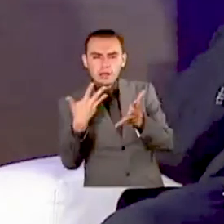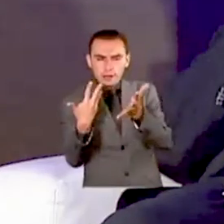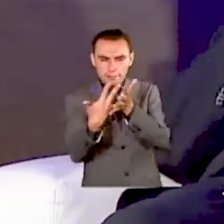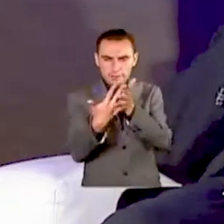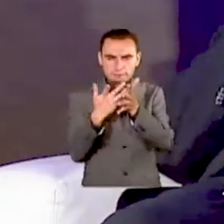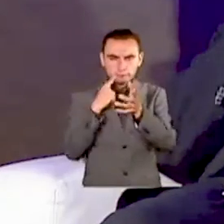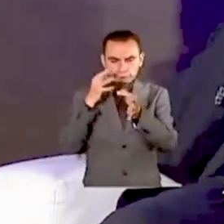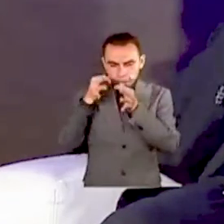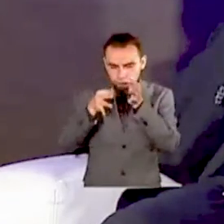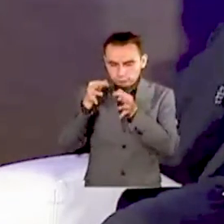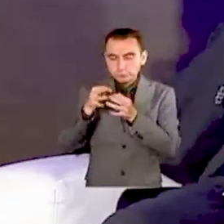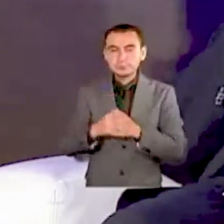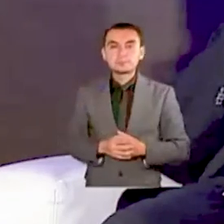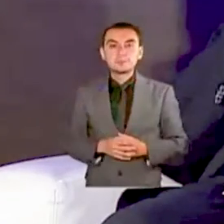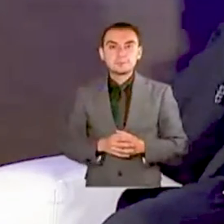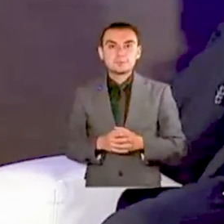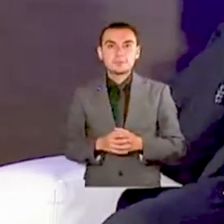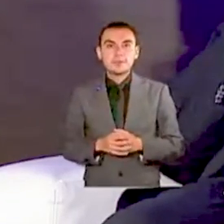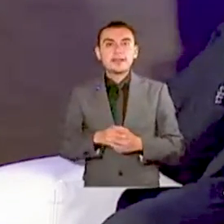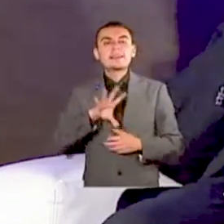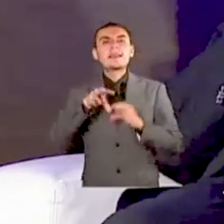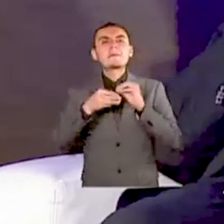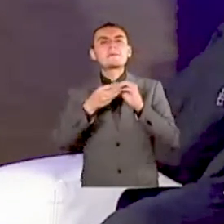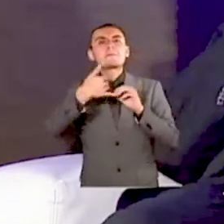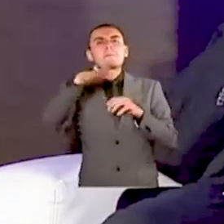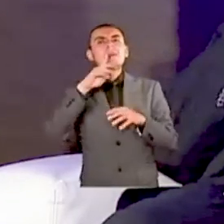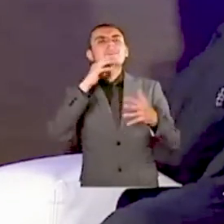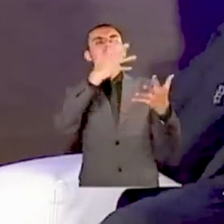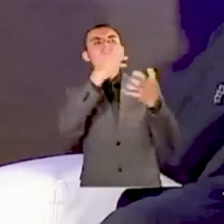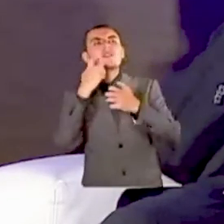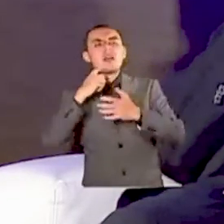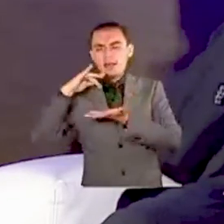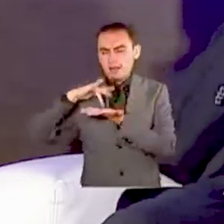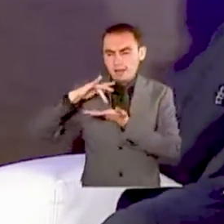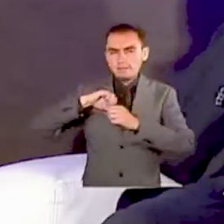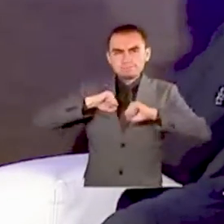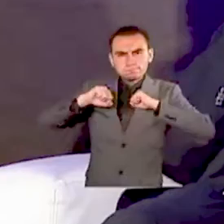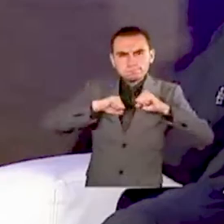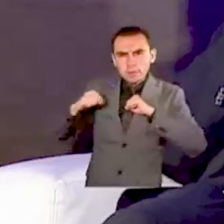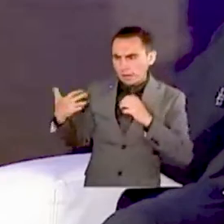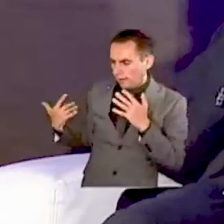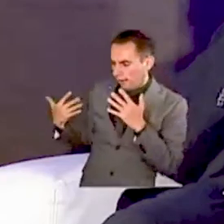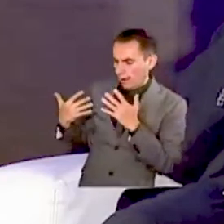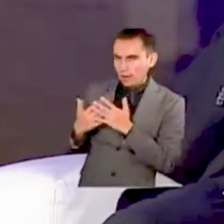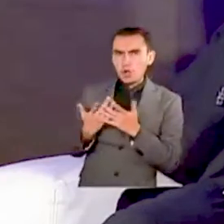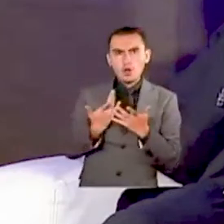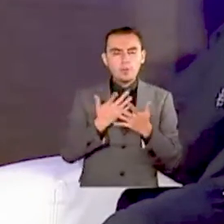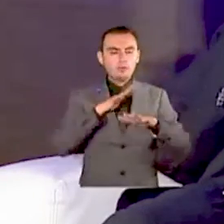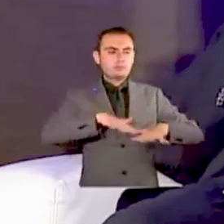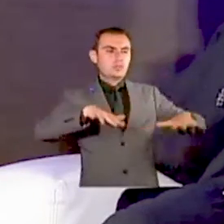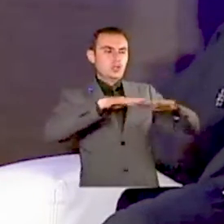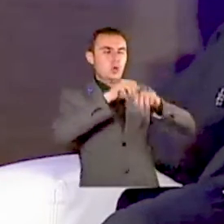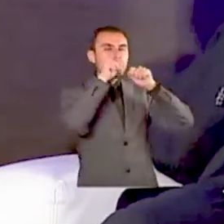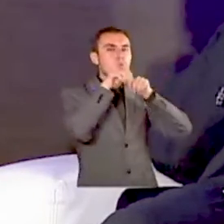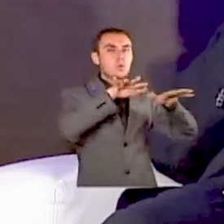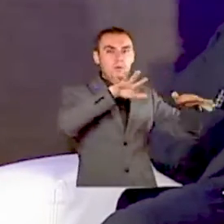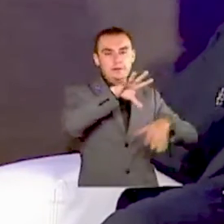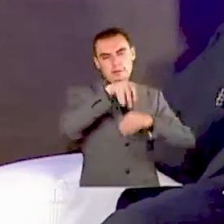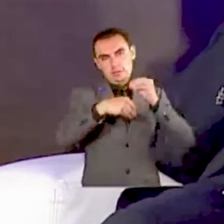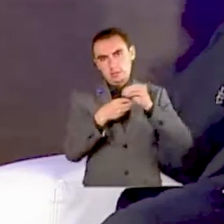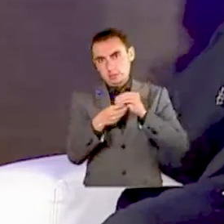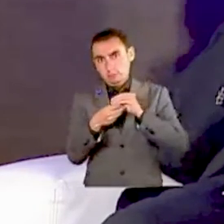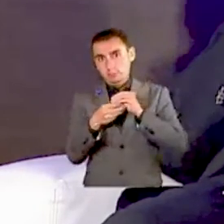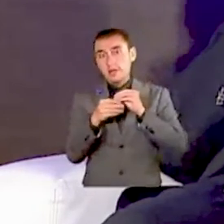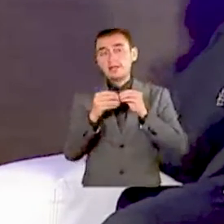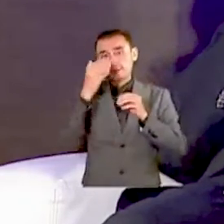medidas cautelares, y más de 900 asistencias, audiencias que van desde versiones, audiencias públicas, a pesar